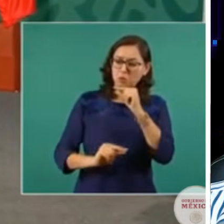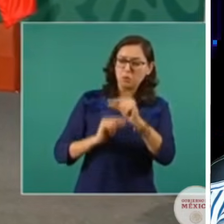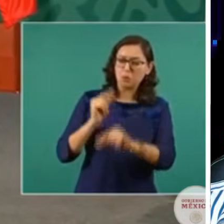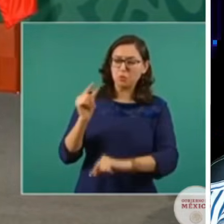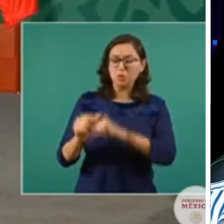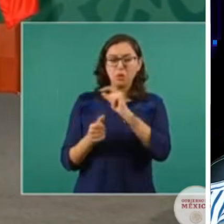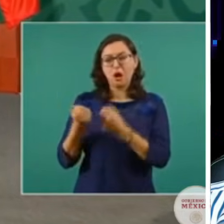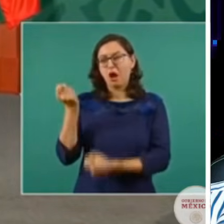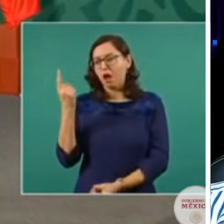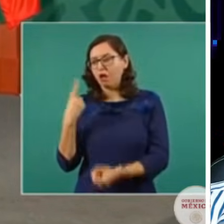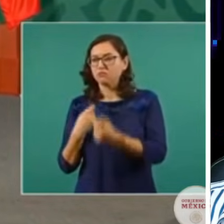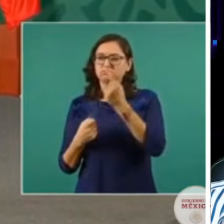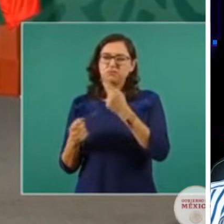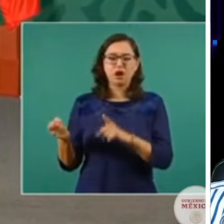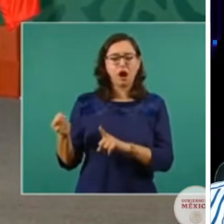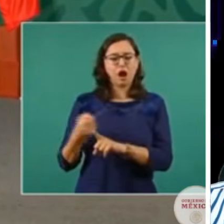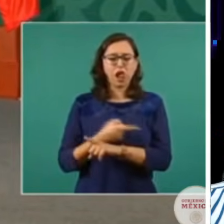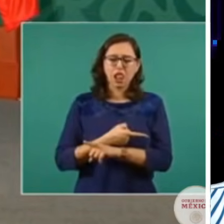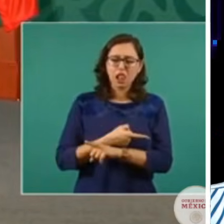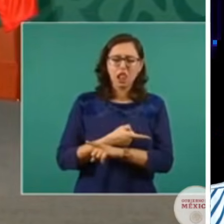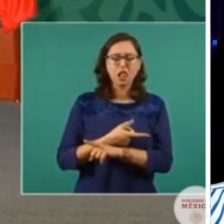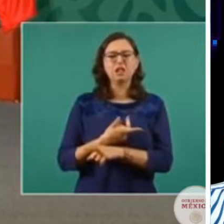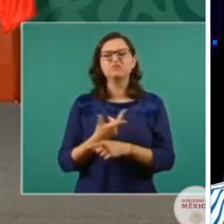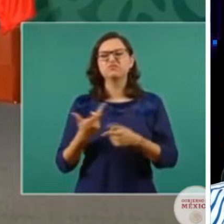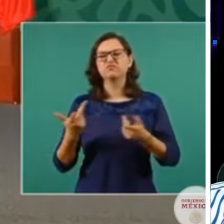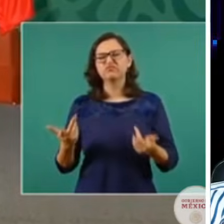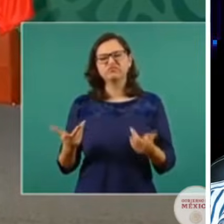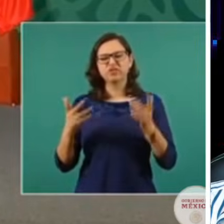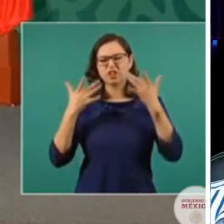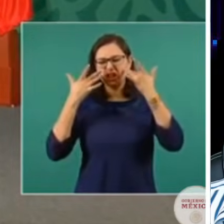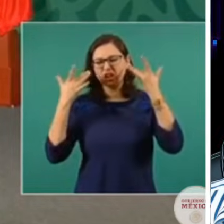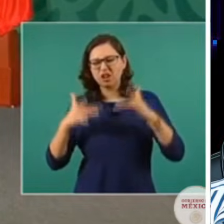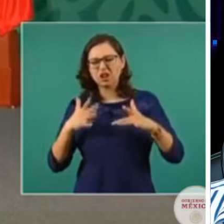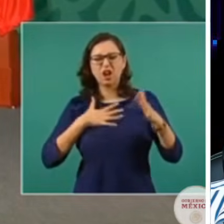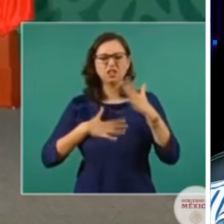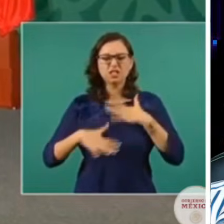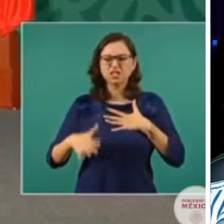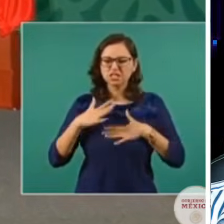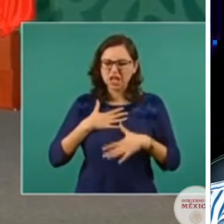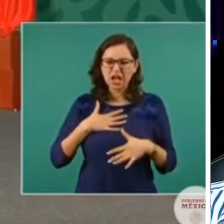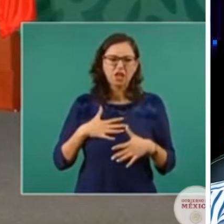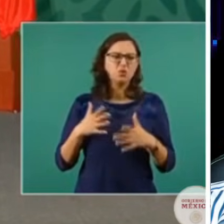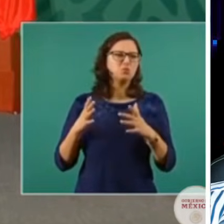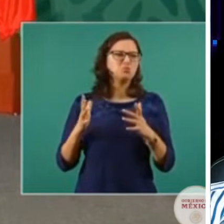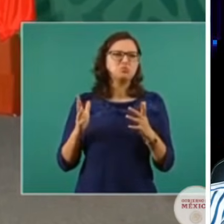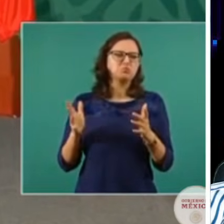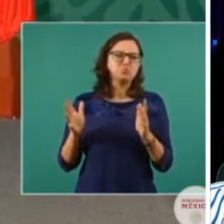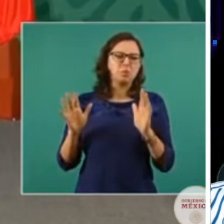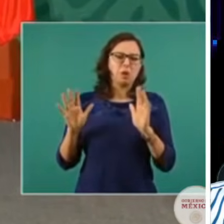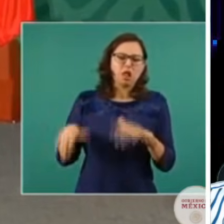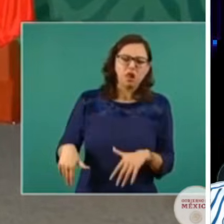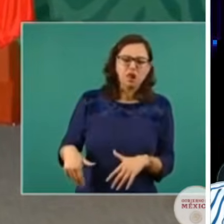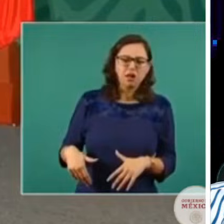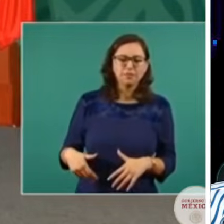los anteriores gobiernos. Ya no hay chayote y por eso están desatados en contra del presidente López Obrador.